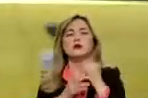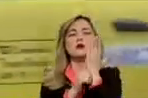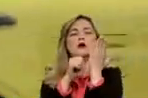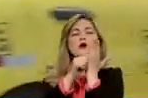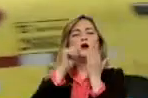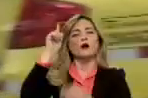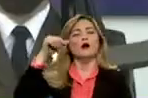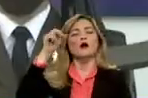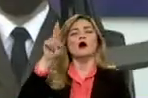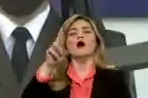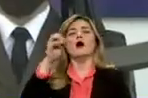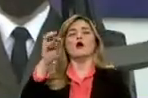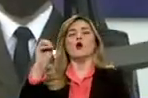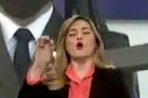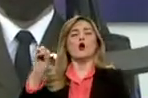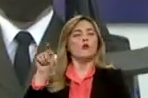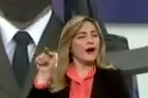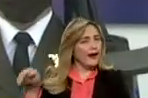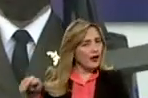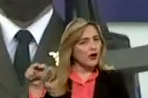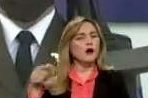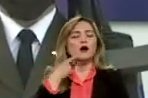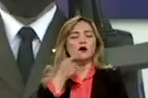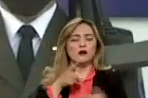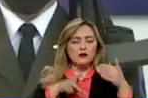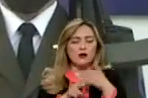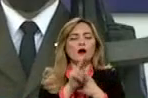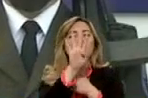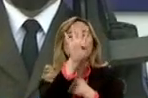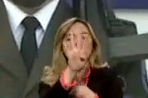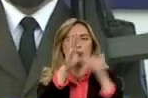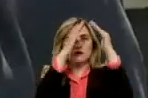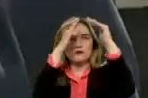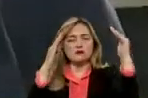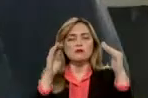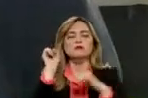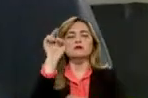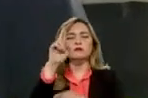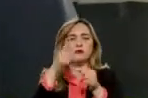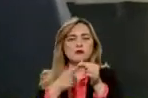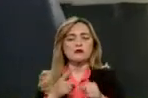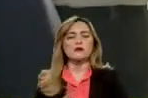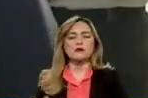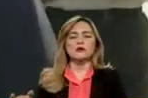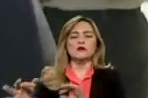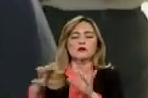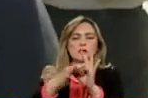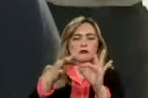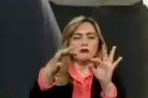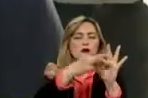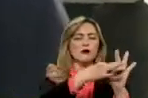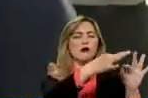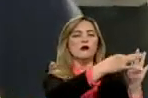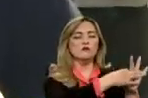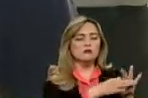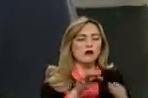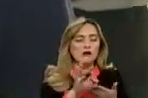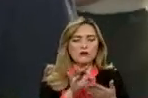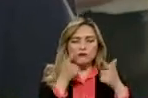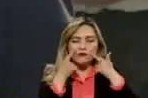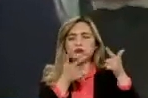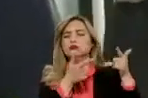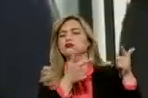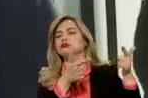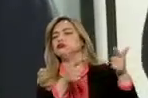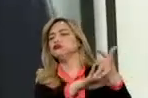se realizó la inauguración de 4 unidades en el sur de Quito. Que están conectadas, que cubren zonas aledañas,